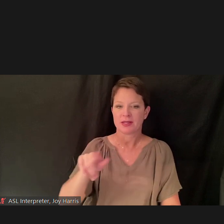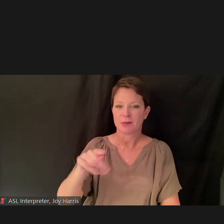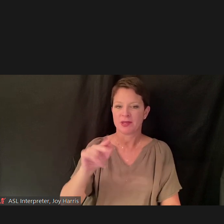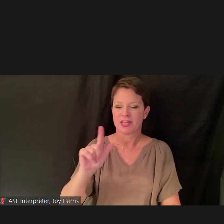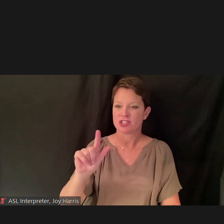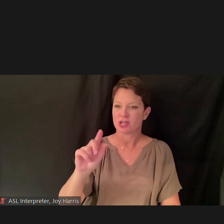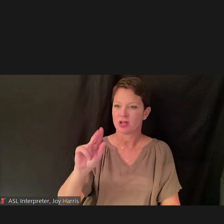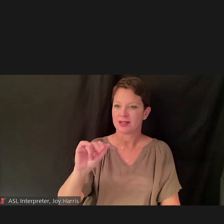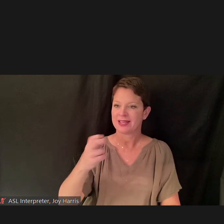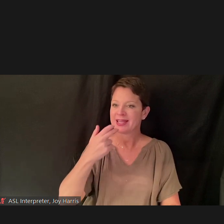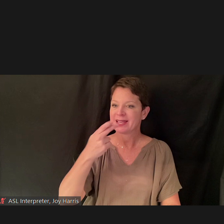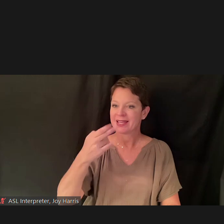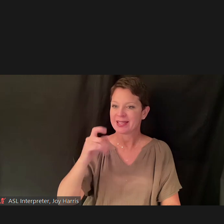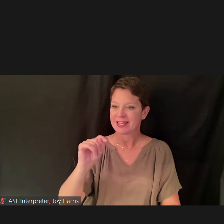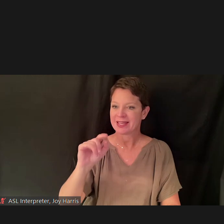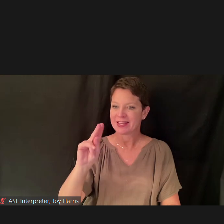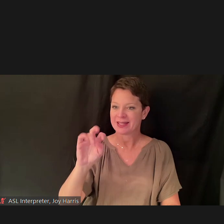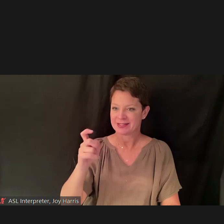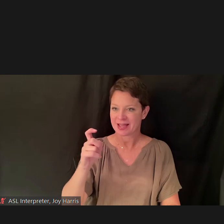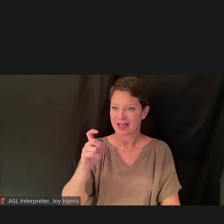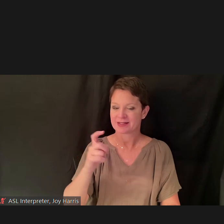o visitar el